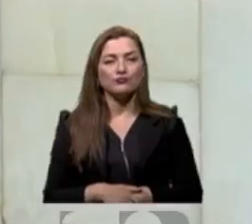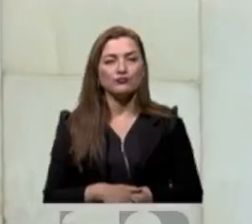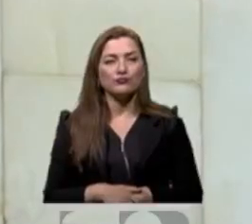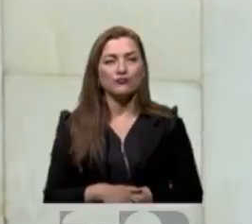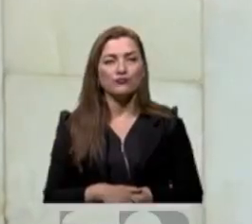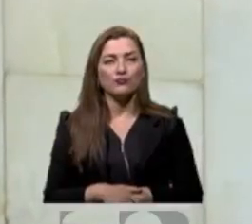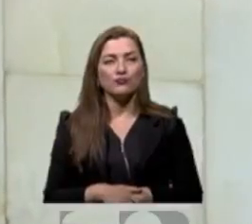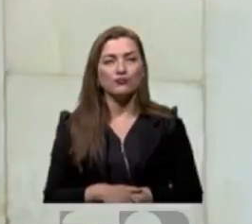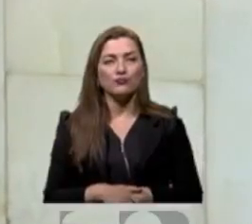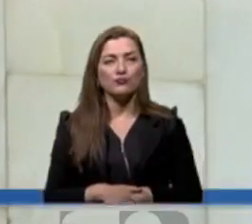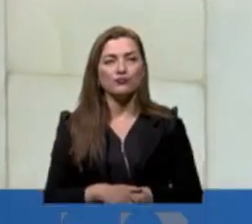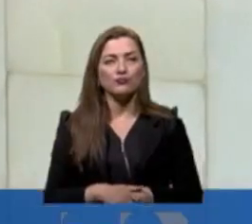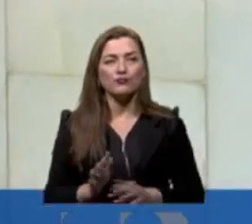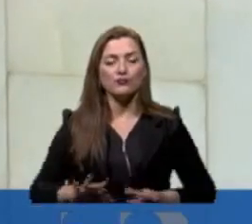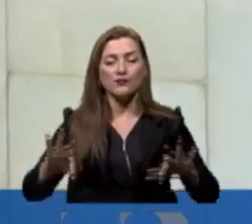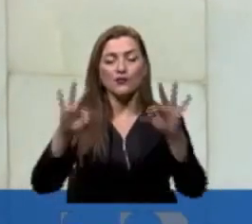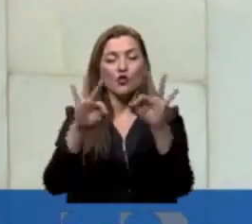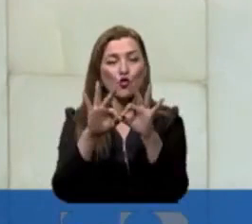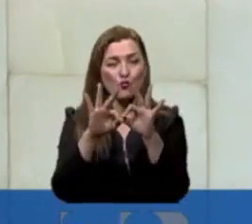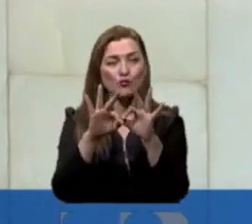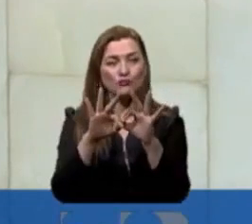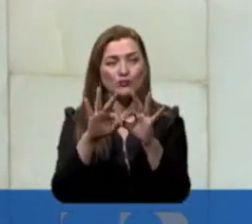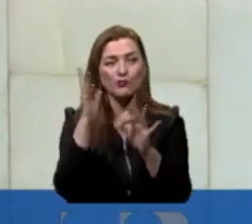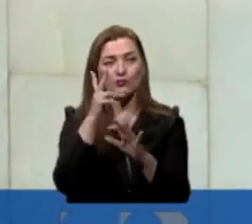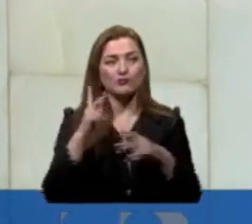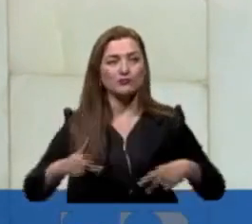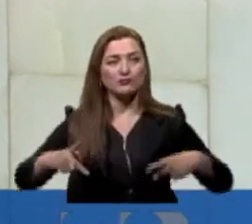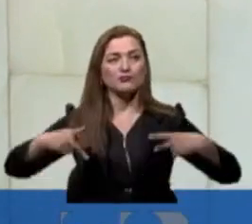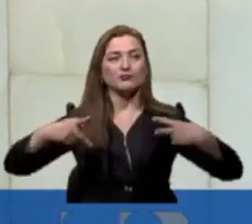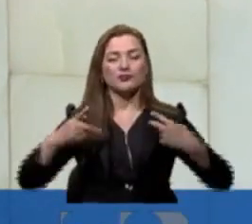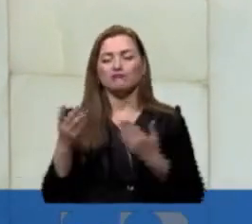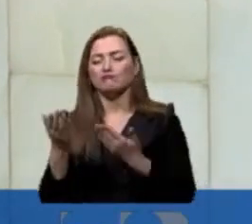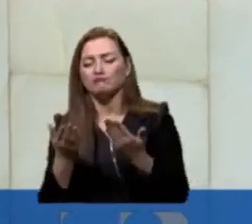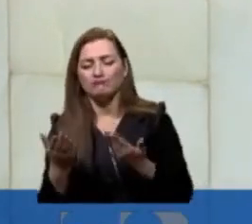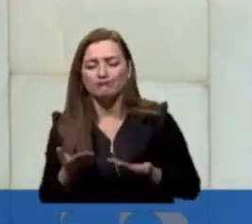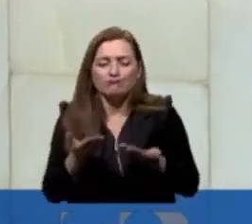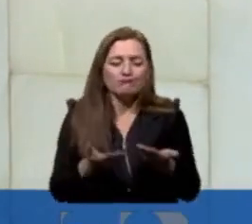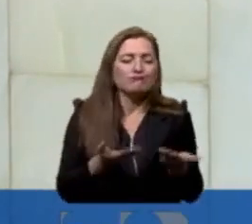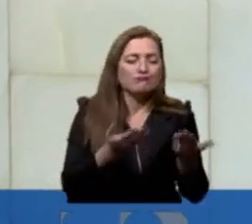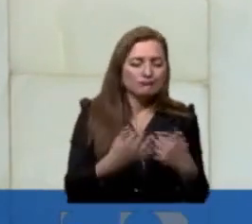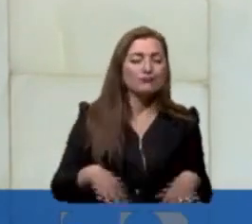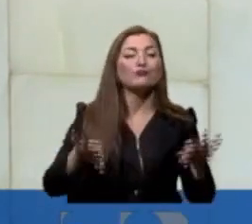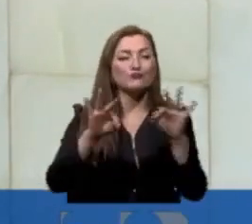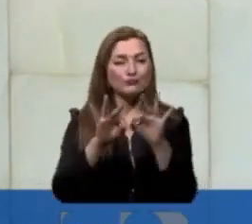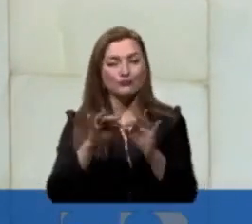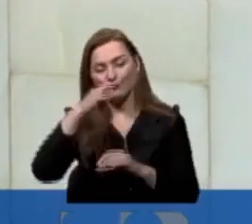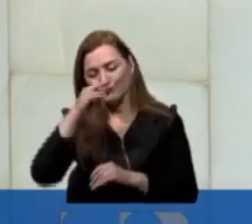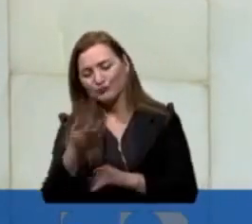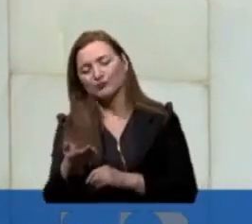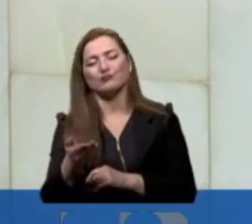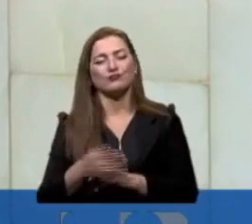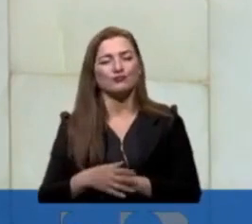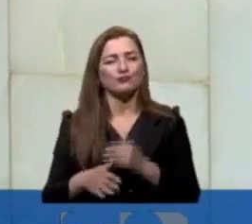es importante porque es muy rico muy lindo en la vida servir y dar y no solamente es a los niños